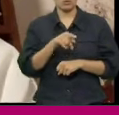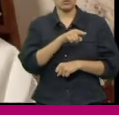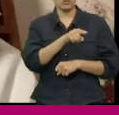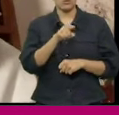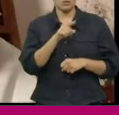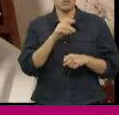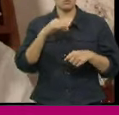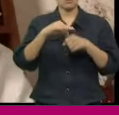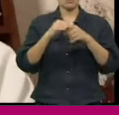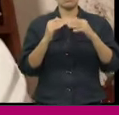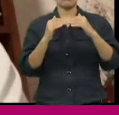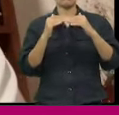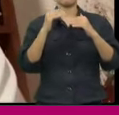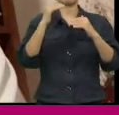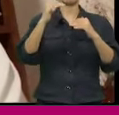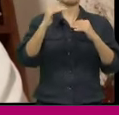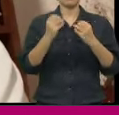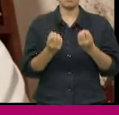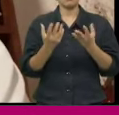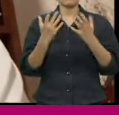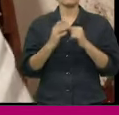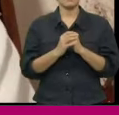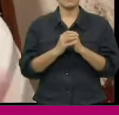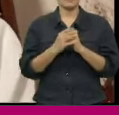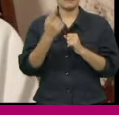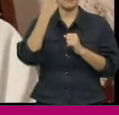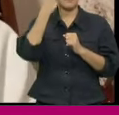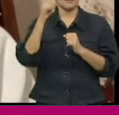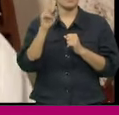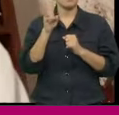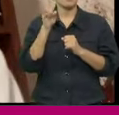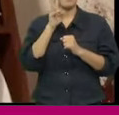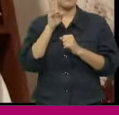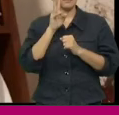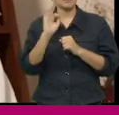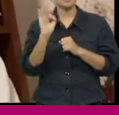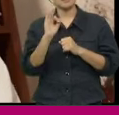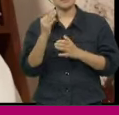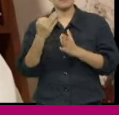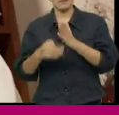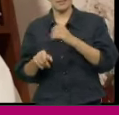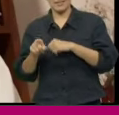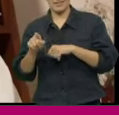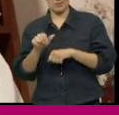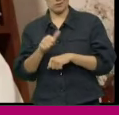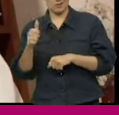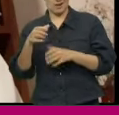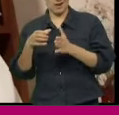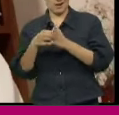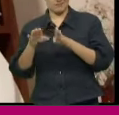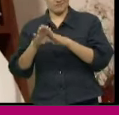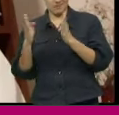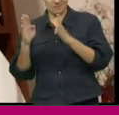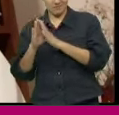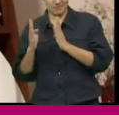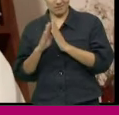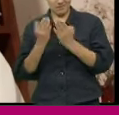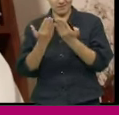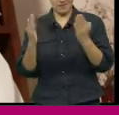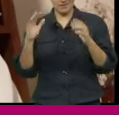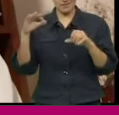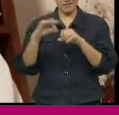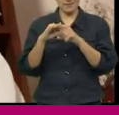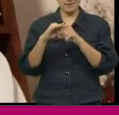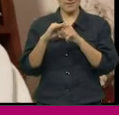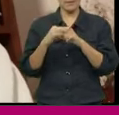para hacer una proyección que justificara que se abrieran el resto de las casillas. Yo, como no